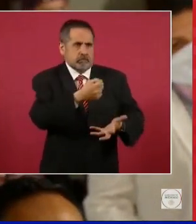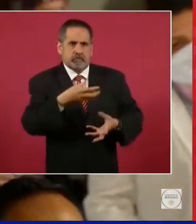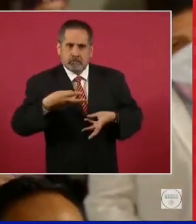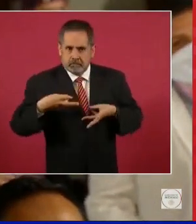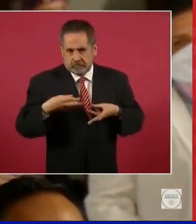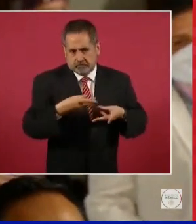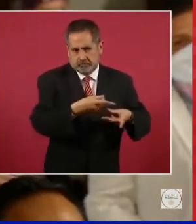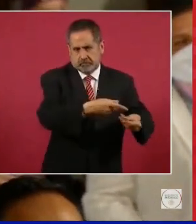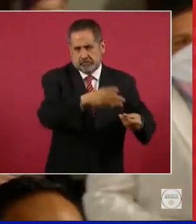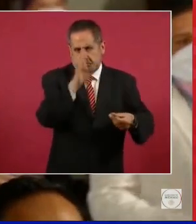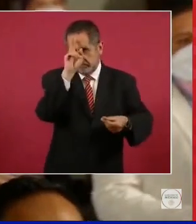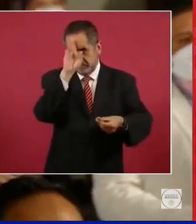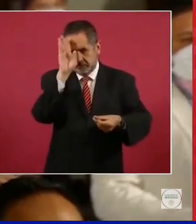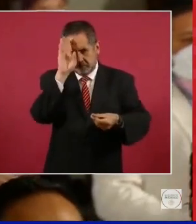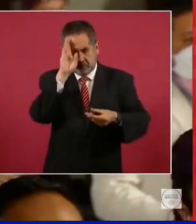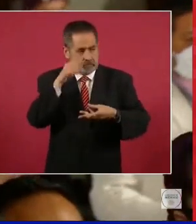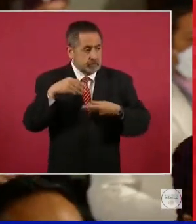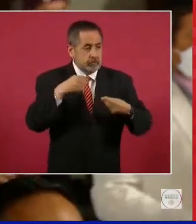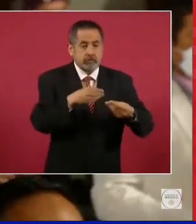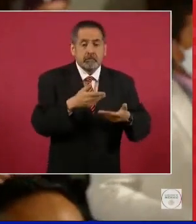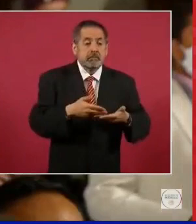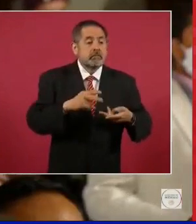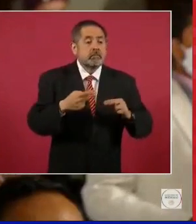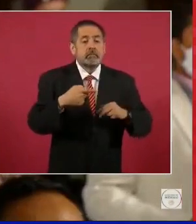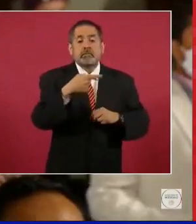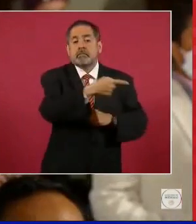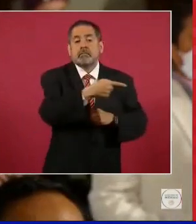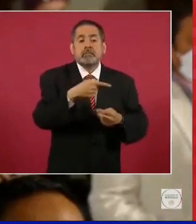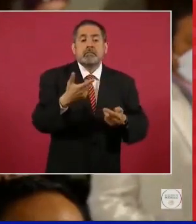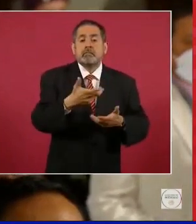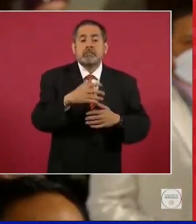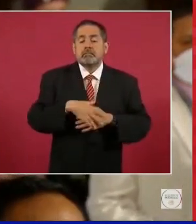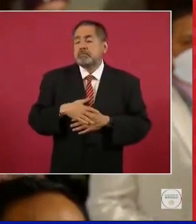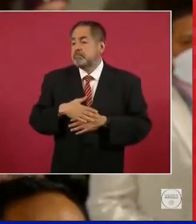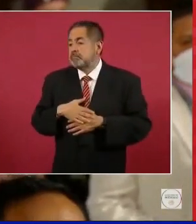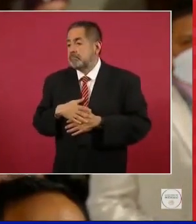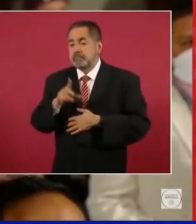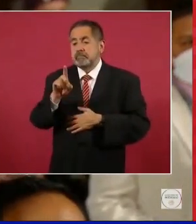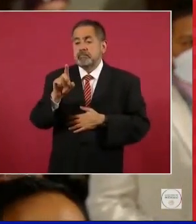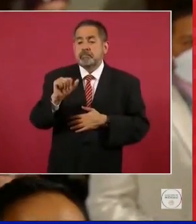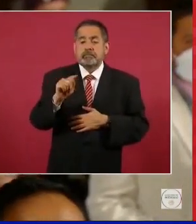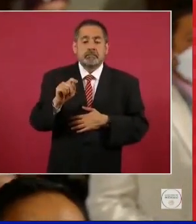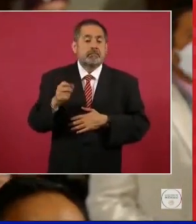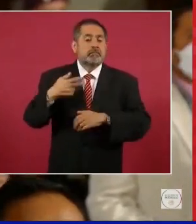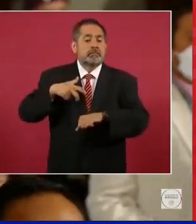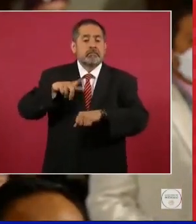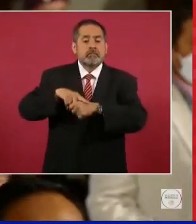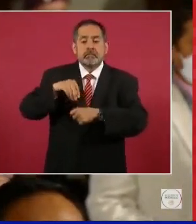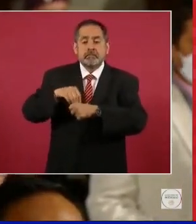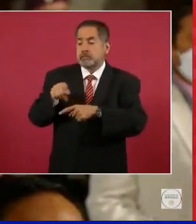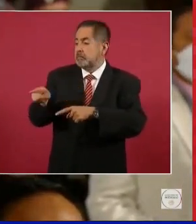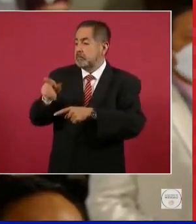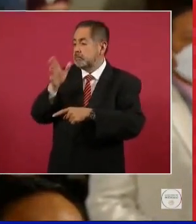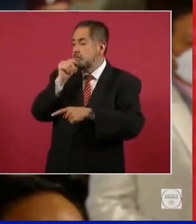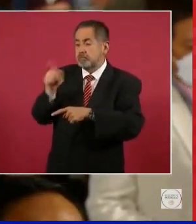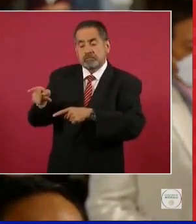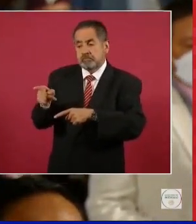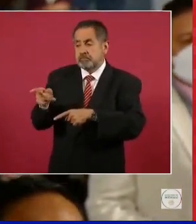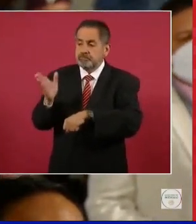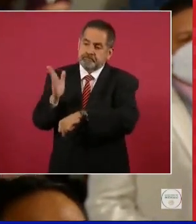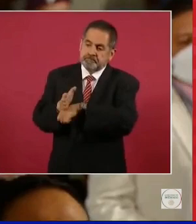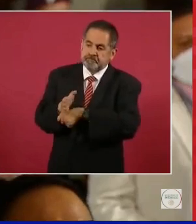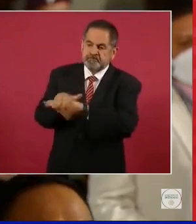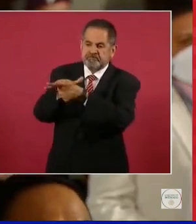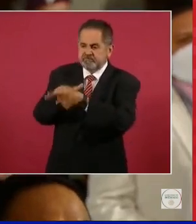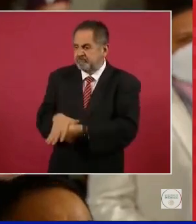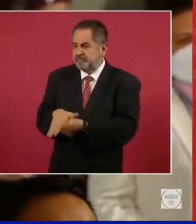mexicanos, pues ahora están utilizando esta figura de los datos personales para estar hostigando a la